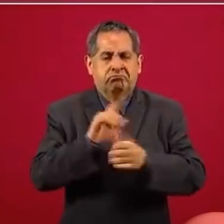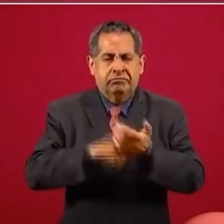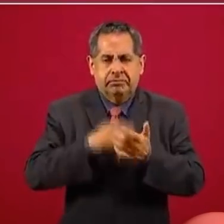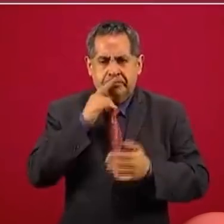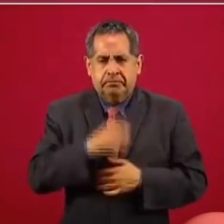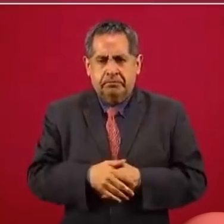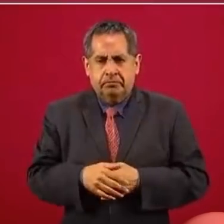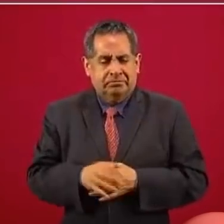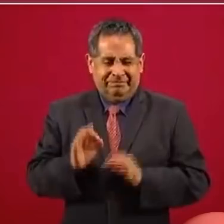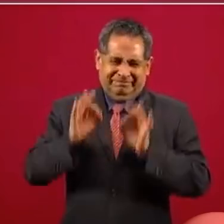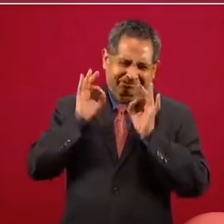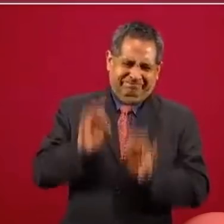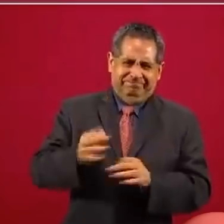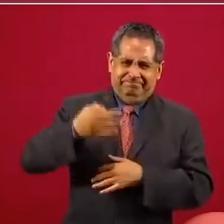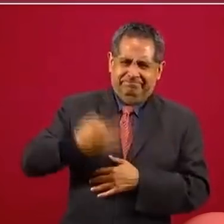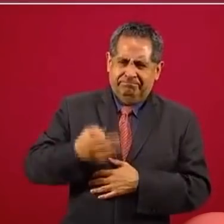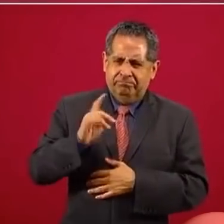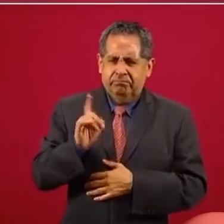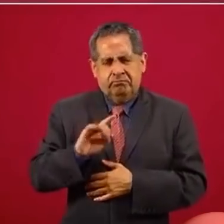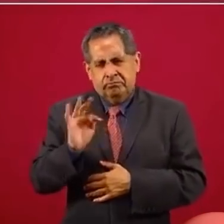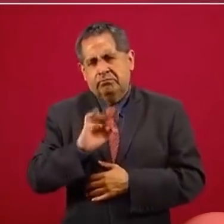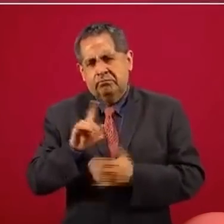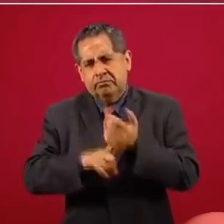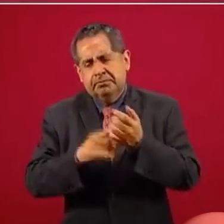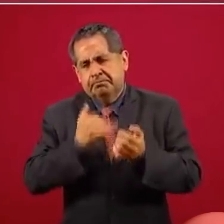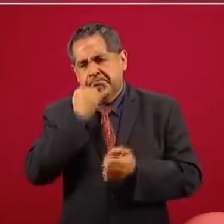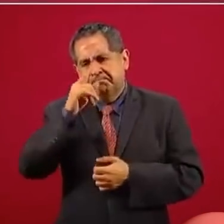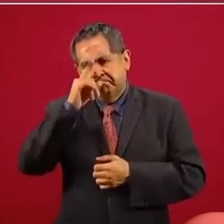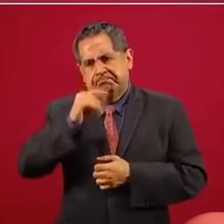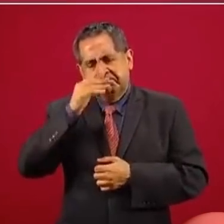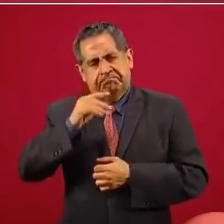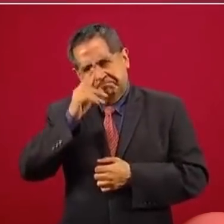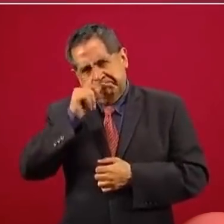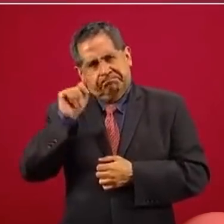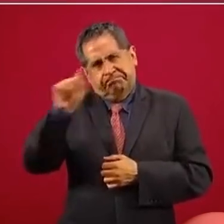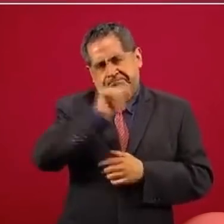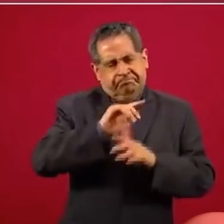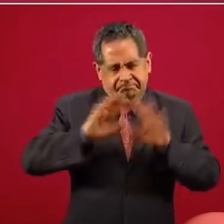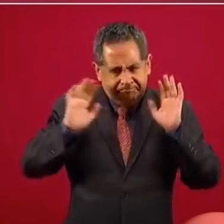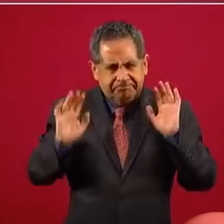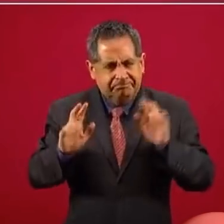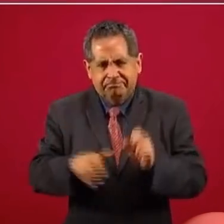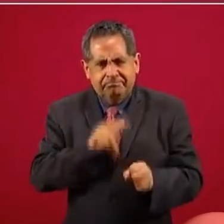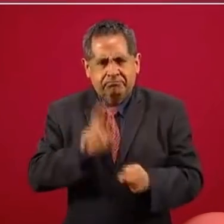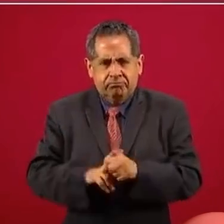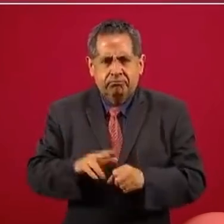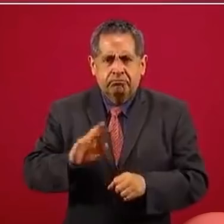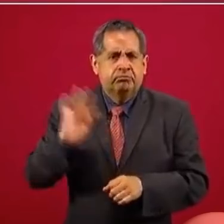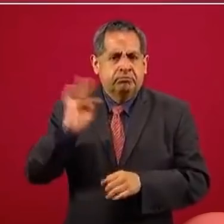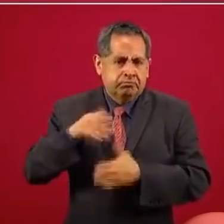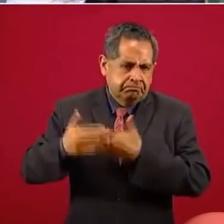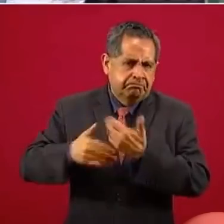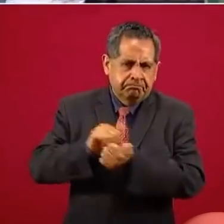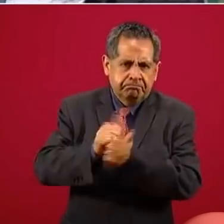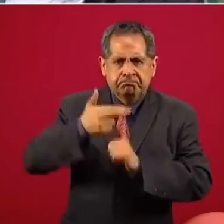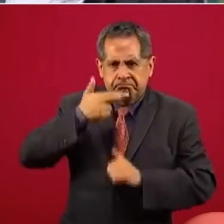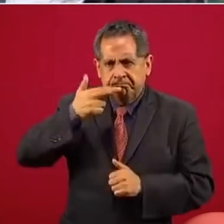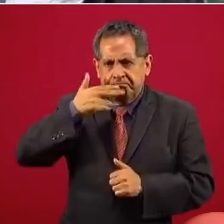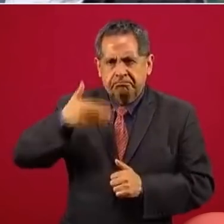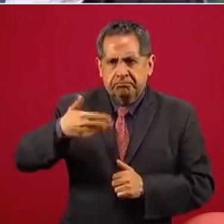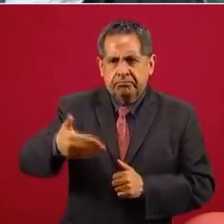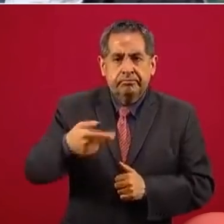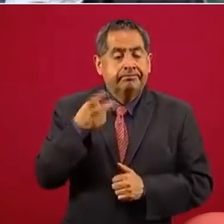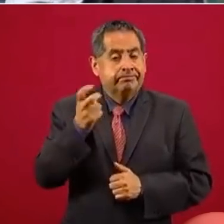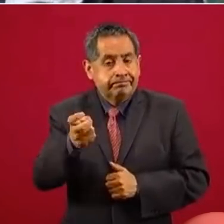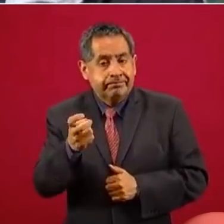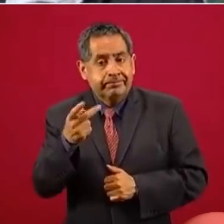quiere decir que sean perfectos. Seguramente hay muchas fallas. Seguramente podemos mejorarlo enormemente. Pero